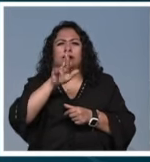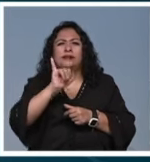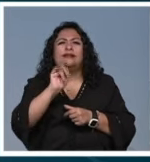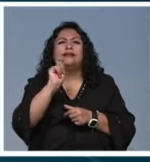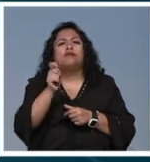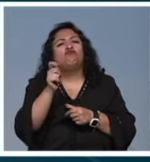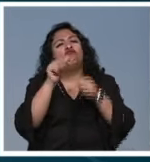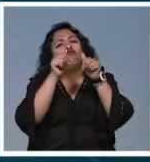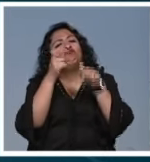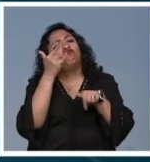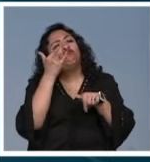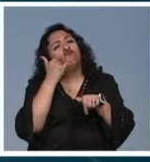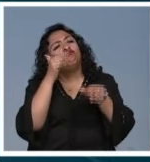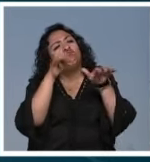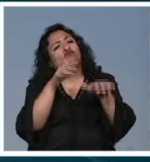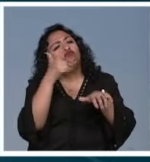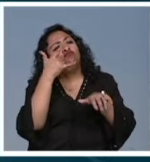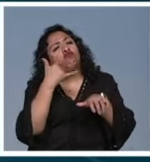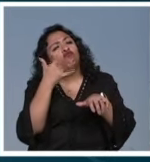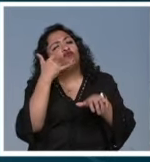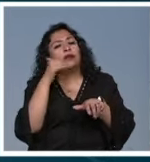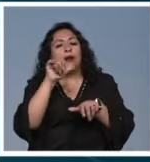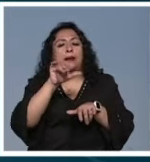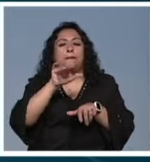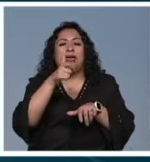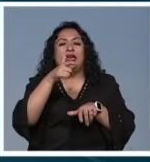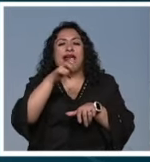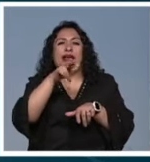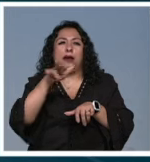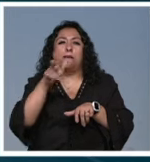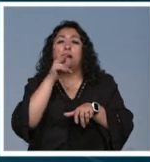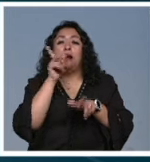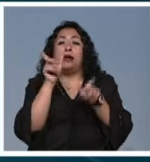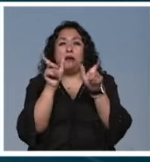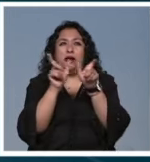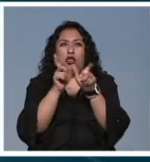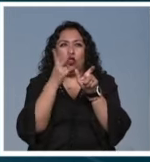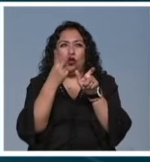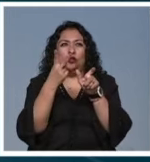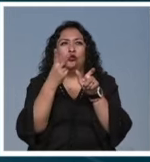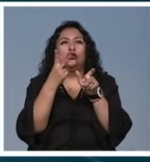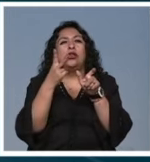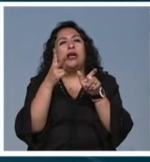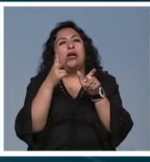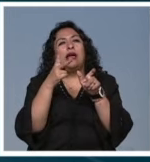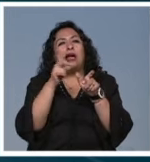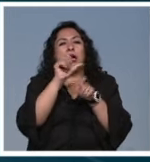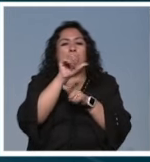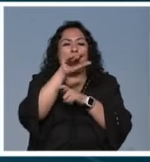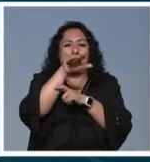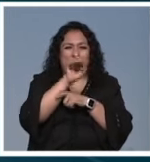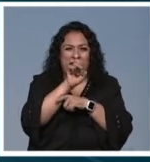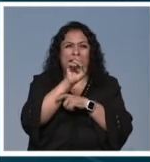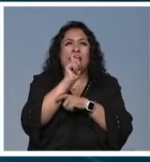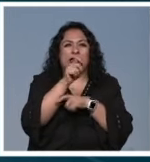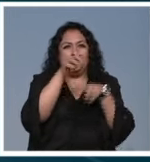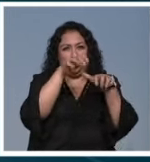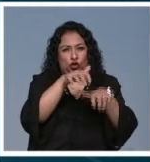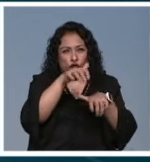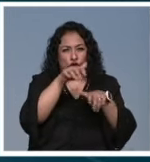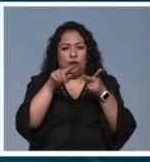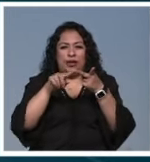de contemplar la lluvia. Ameagari es una palabra compuesta por los kanjis o caracteres ame, que significa lluvia,